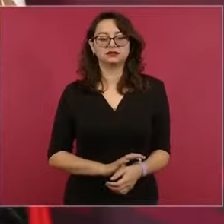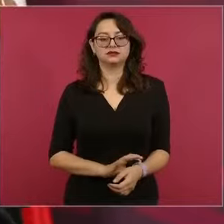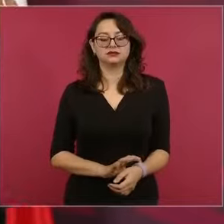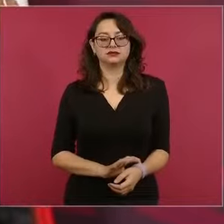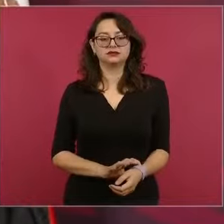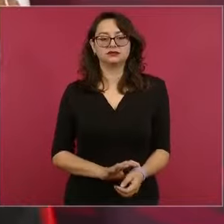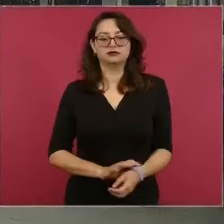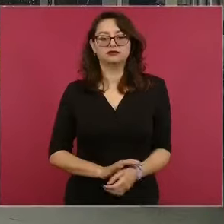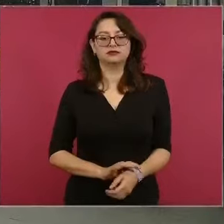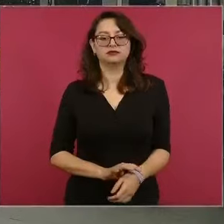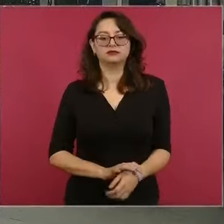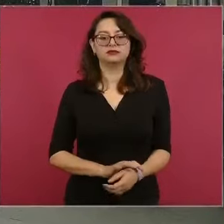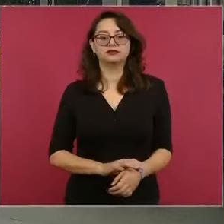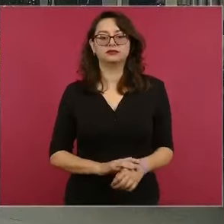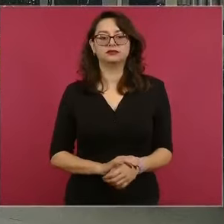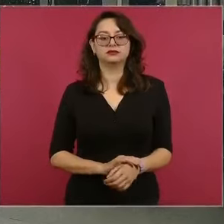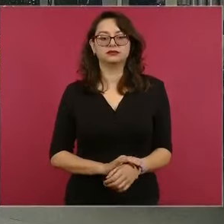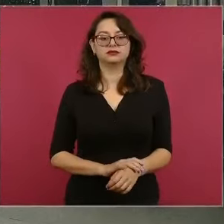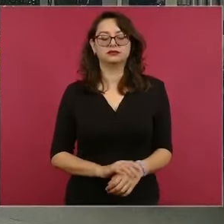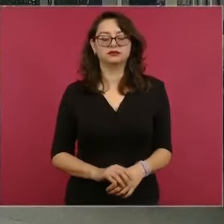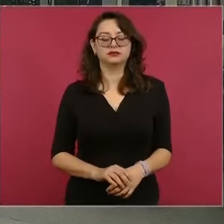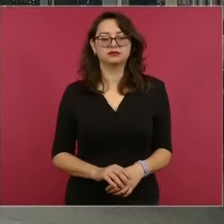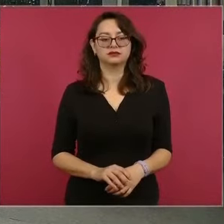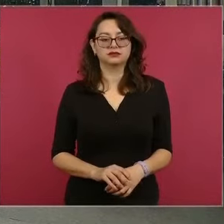muy joven, ¿no? En el béis.